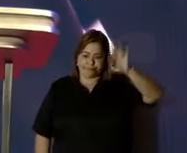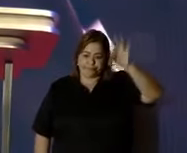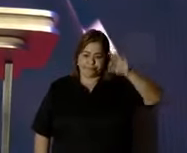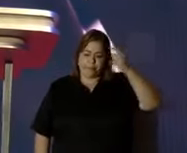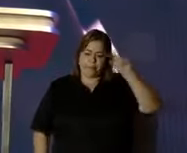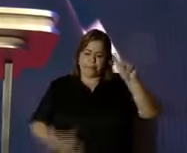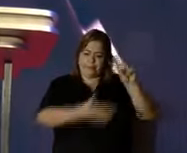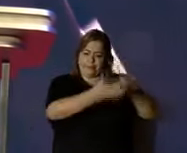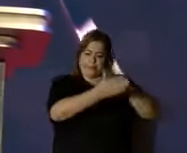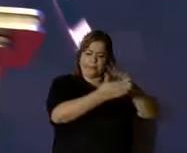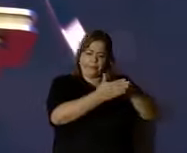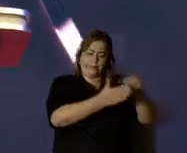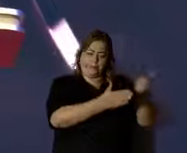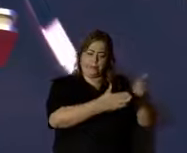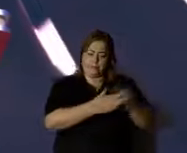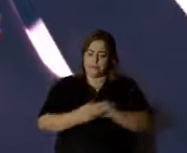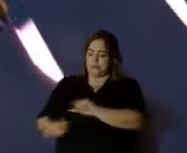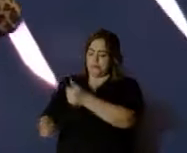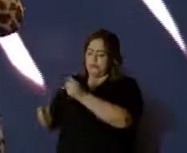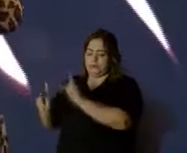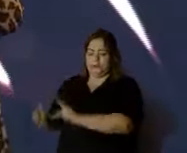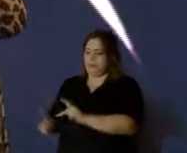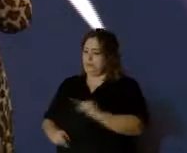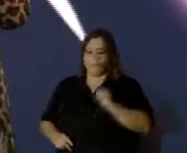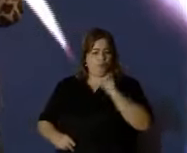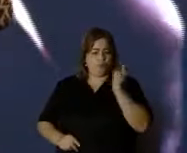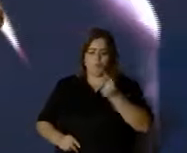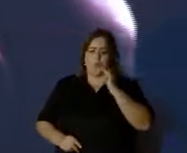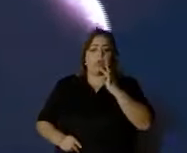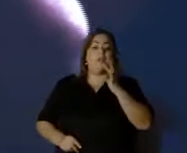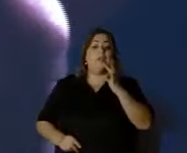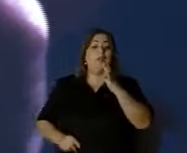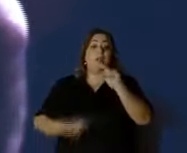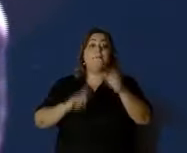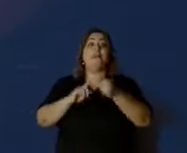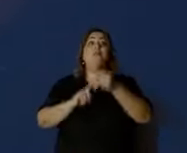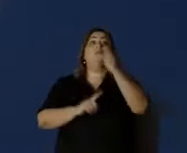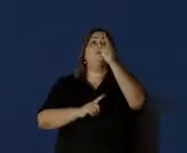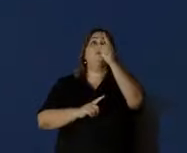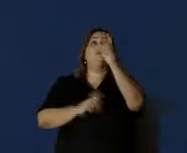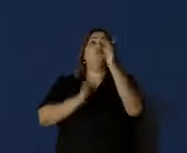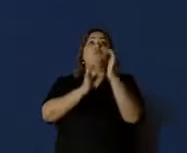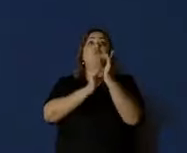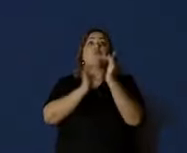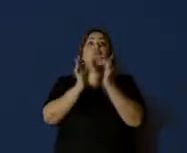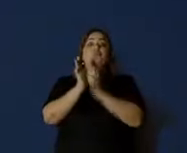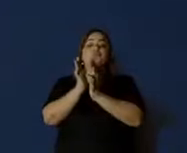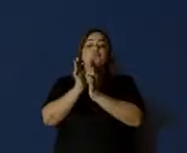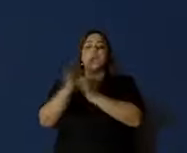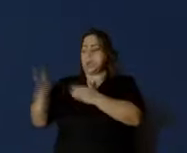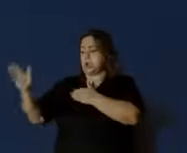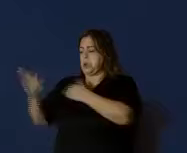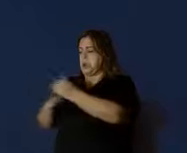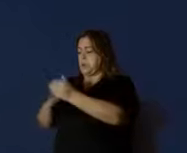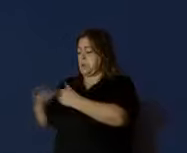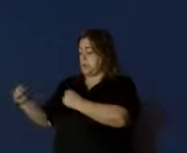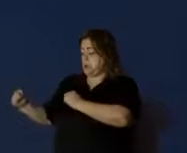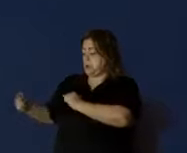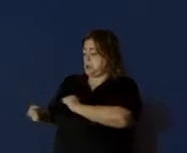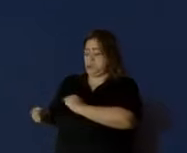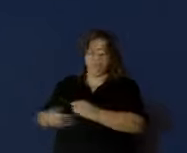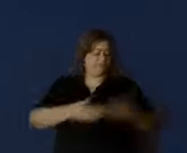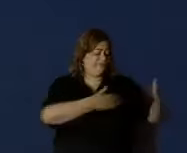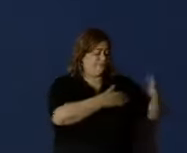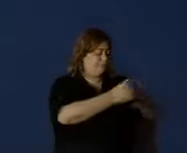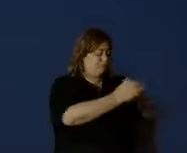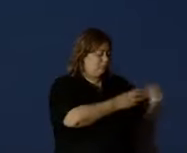aquel. Yo hablo de aquel. Se llama Jesús. Se llama Jesús. Nadie le importa quién me hirió, quién dejó de herirme. Allá ellos con Dios.